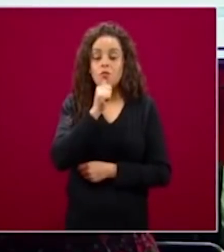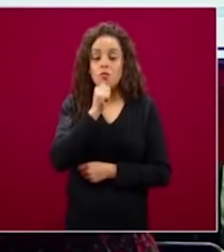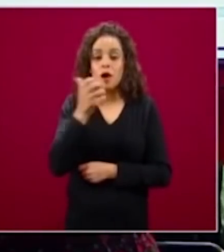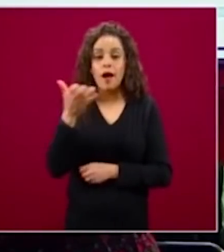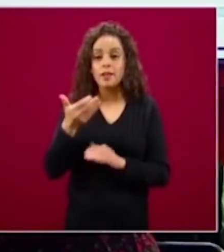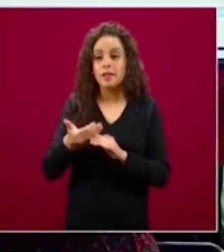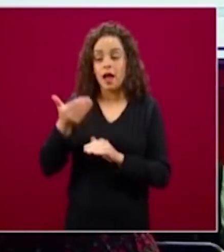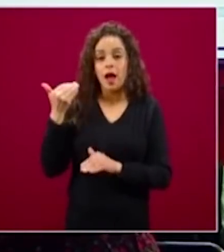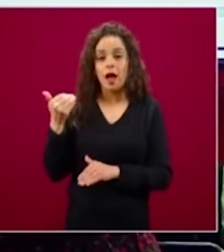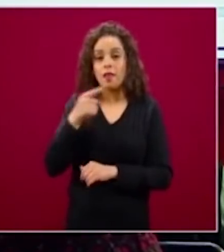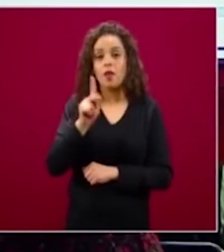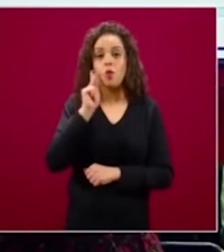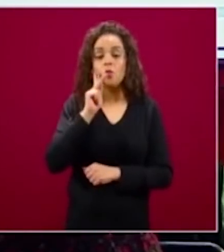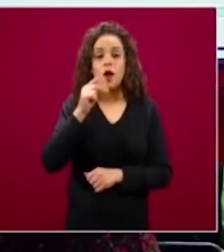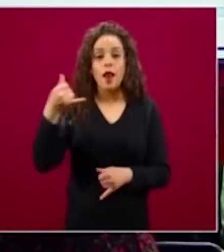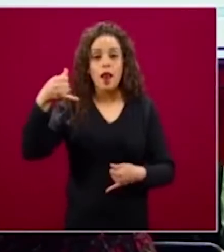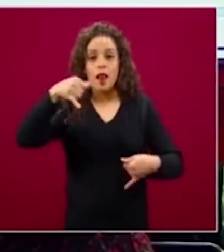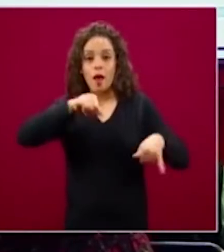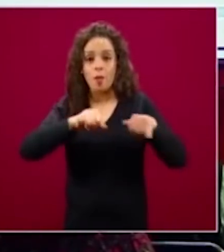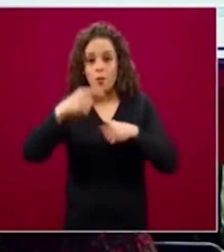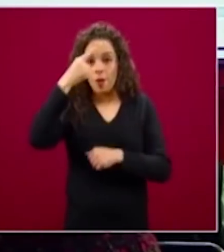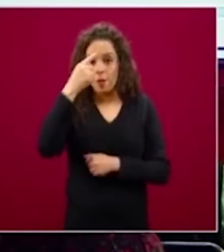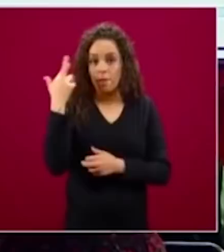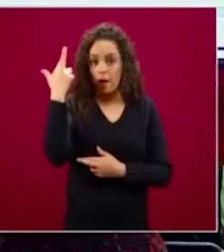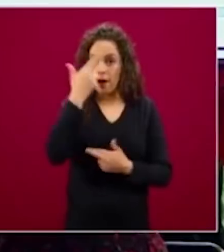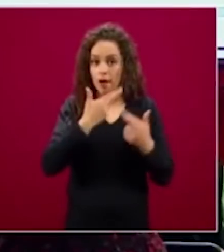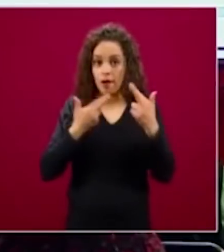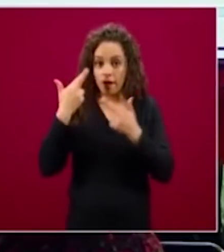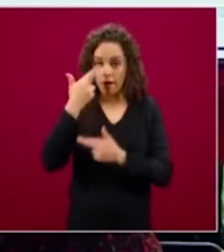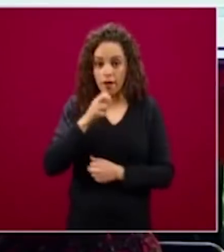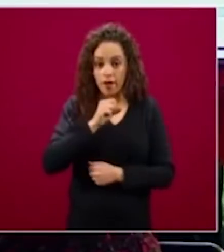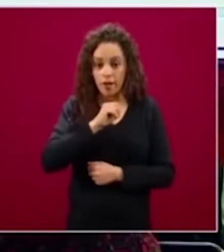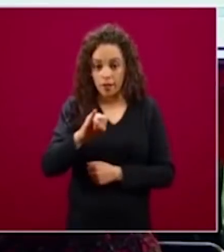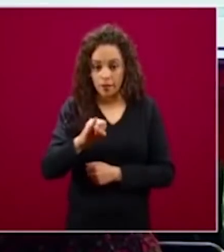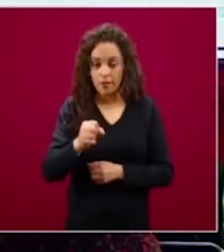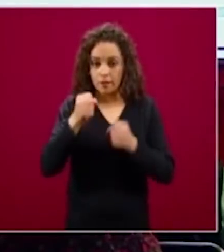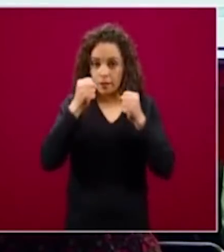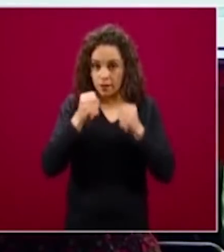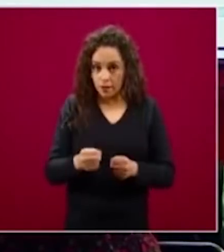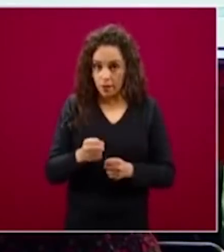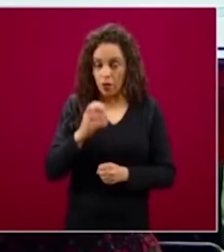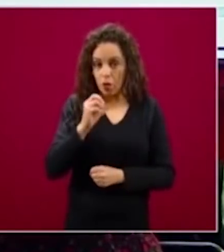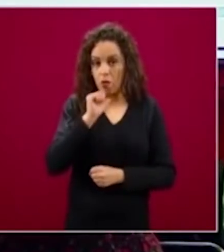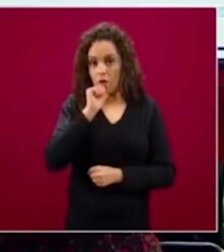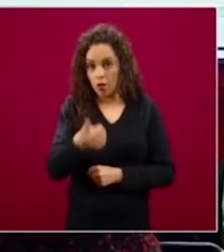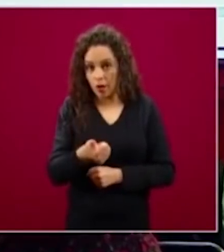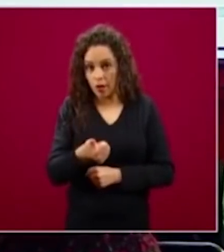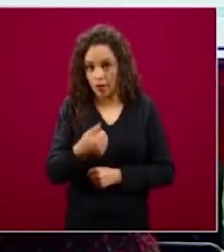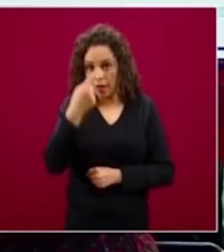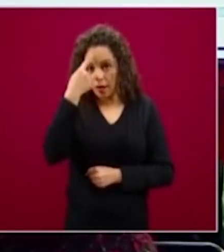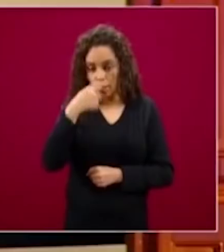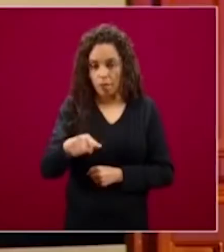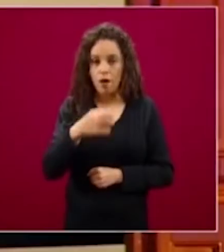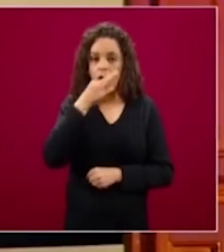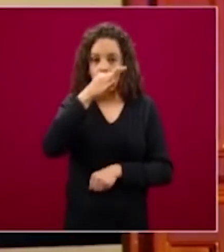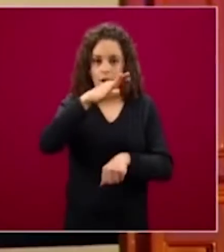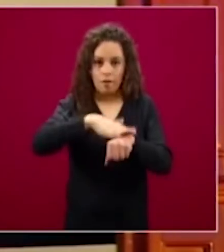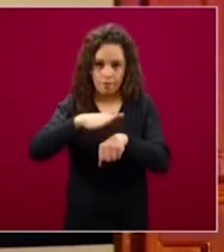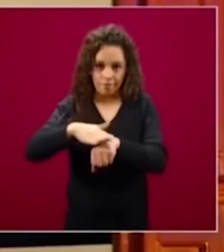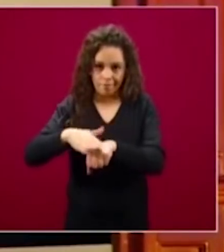muestras de laboratorio para el diagnóstico por laboratorio en tiempo útil para que pueda ser confirmado el